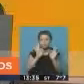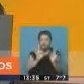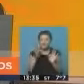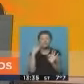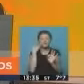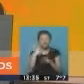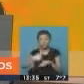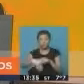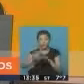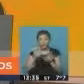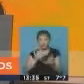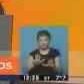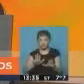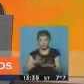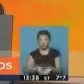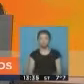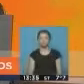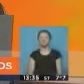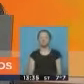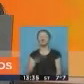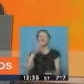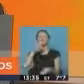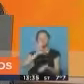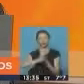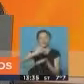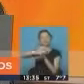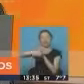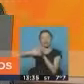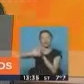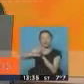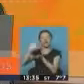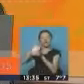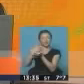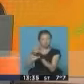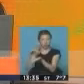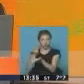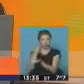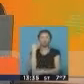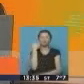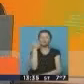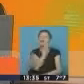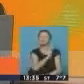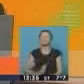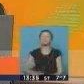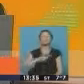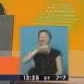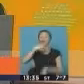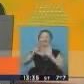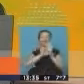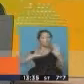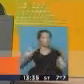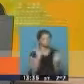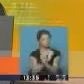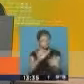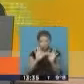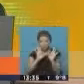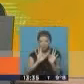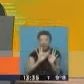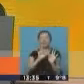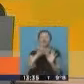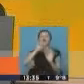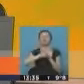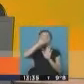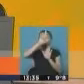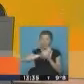hecho absoluto Claro en lo que respecta a la reparación histórica ya es un hecho el presidente mañana va a estar promulgando la ley a partir del lunes le Contamos a los